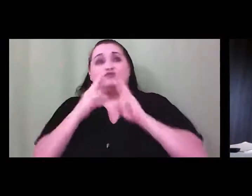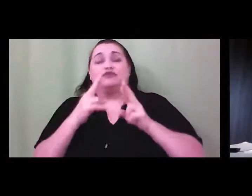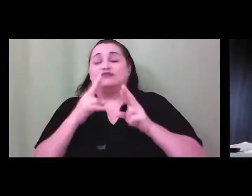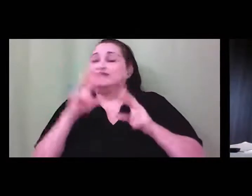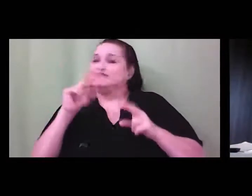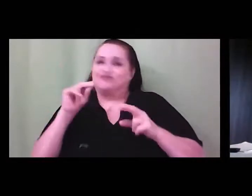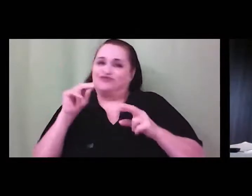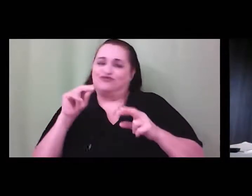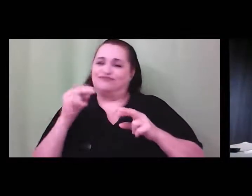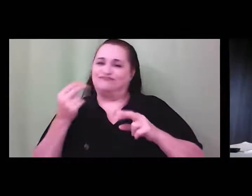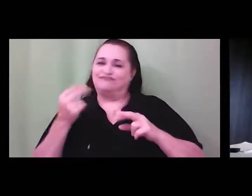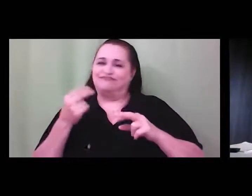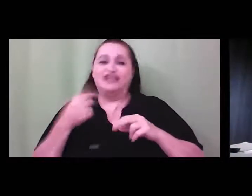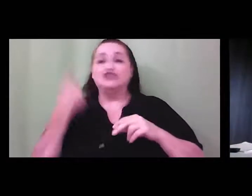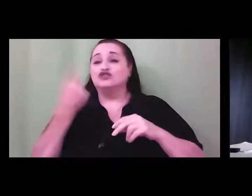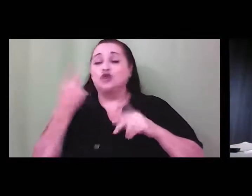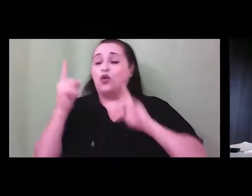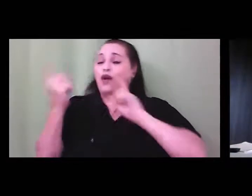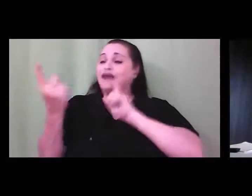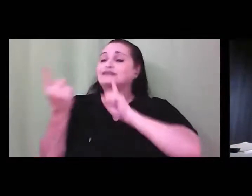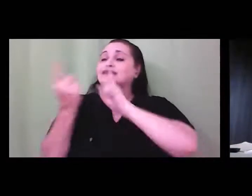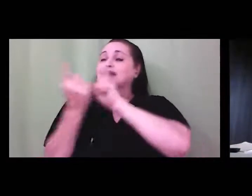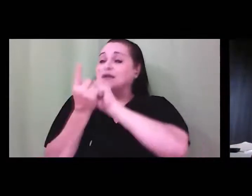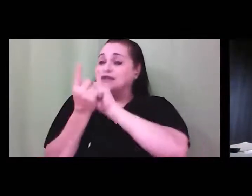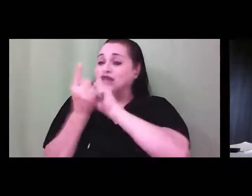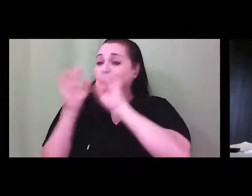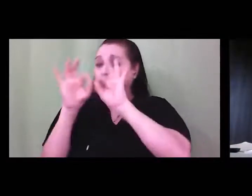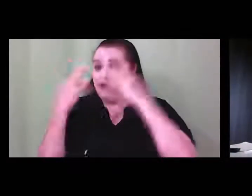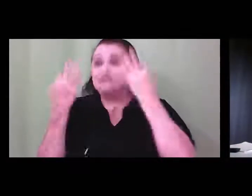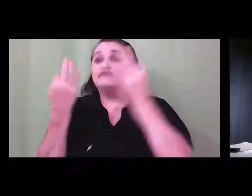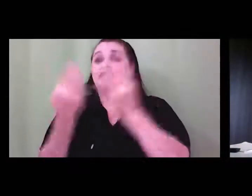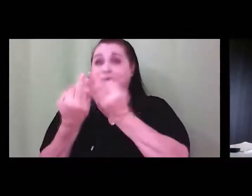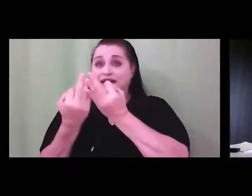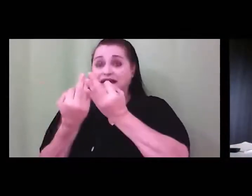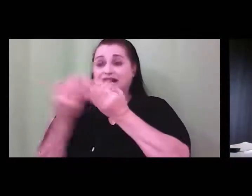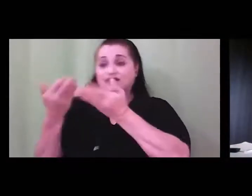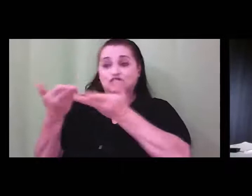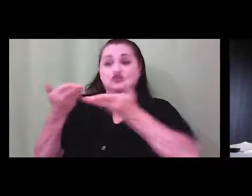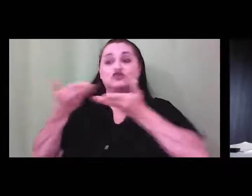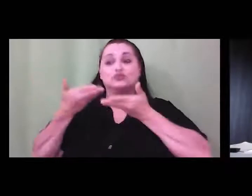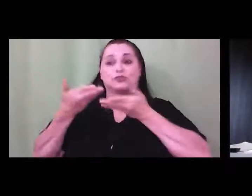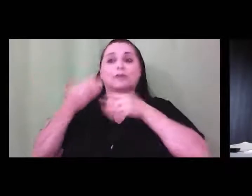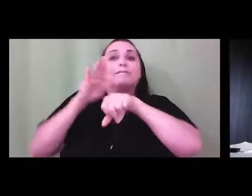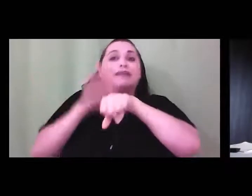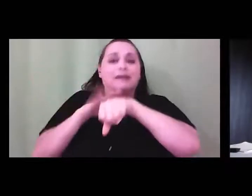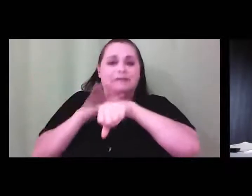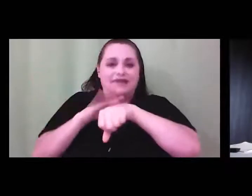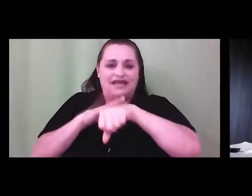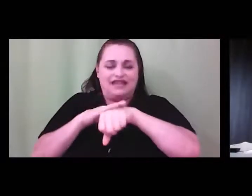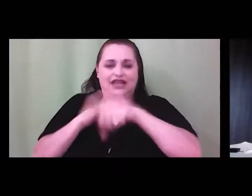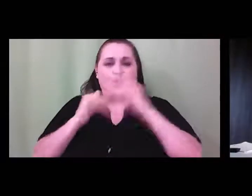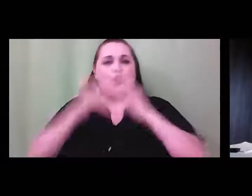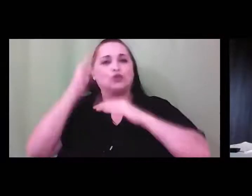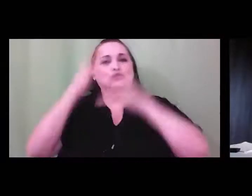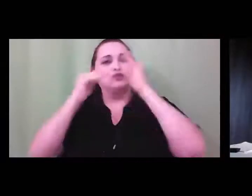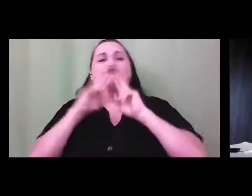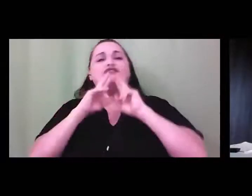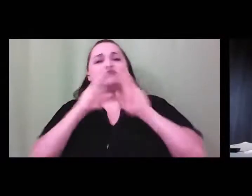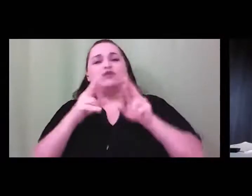más bien solo ese acercamiento con las familias es lo que nos permite construir respuestas